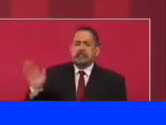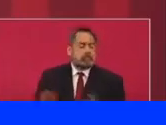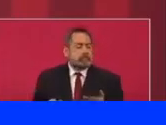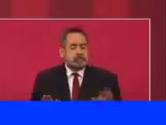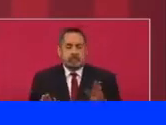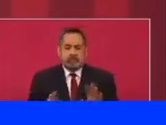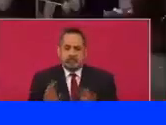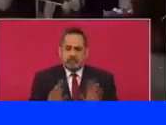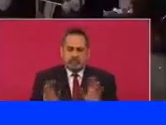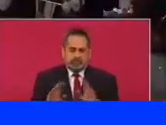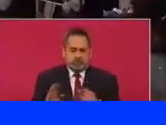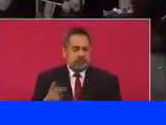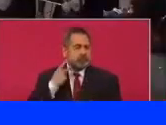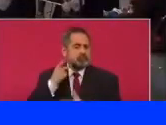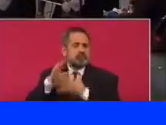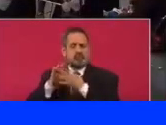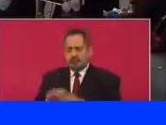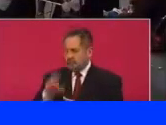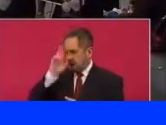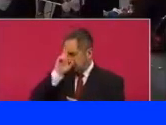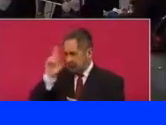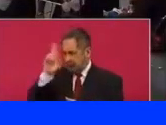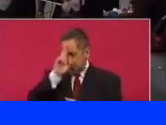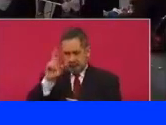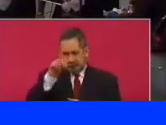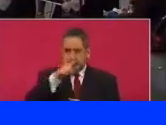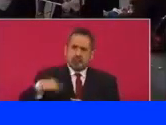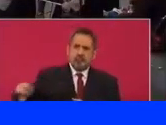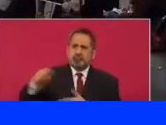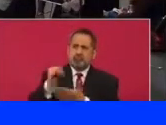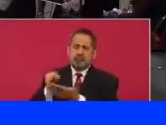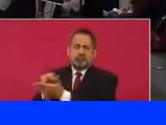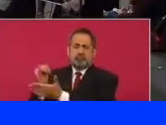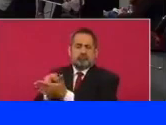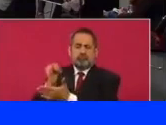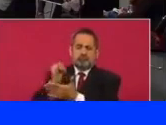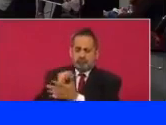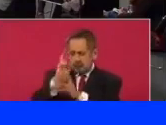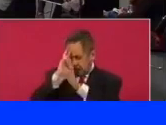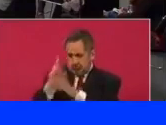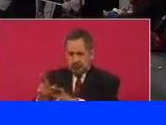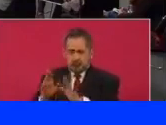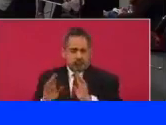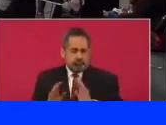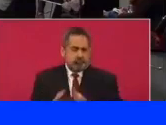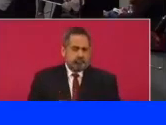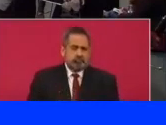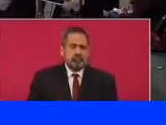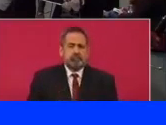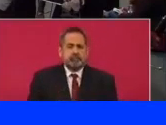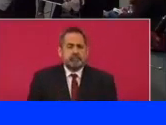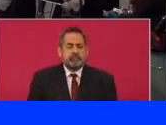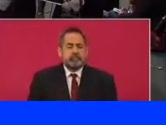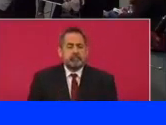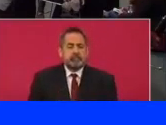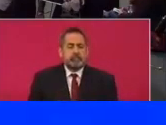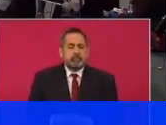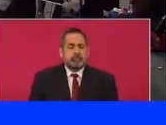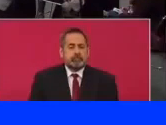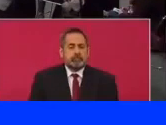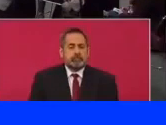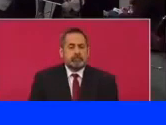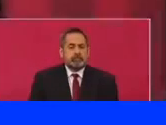información de que nadie iría a esta toma de posesión no había este una representación mexicana no habría una representación mexicana